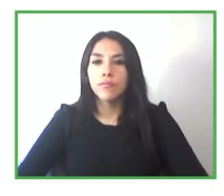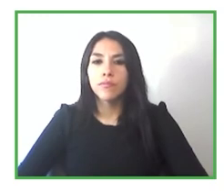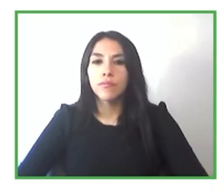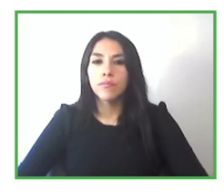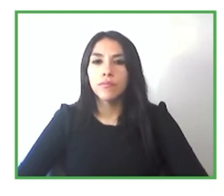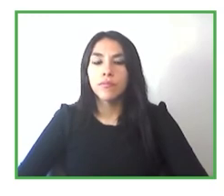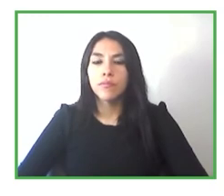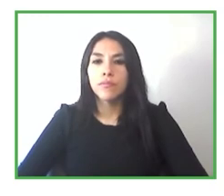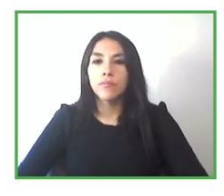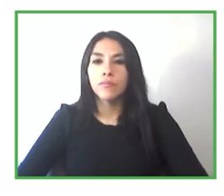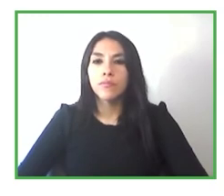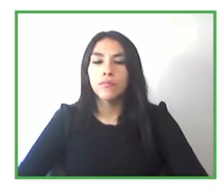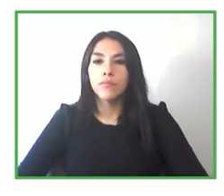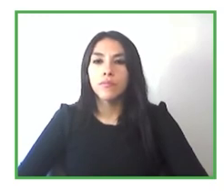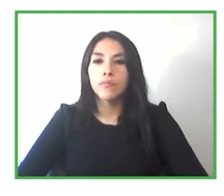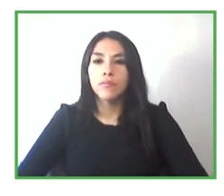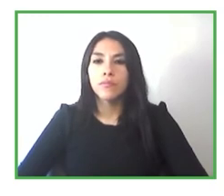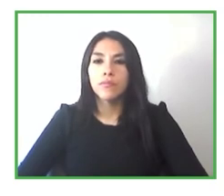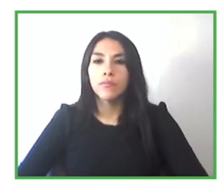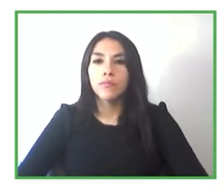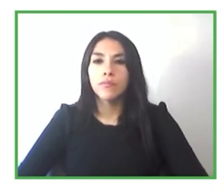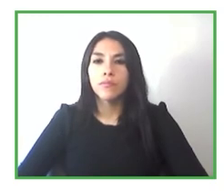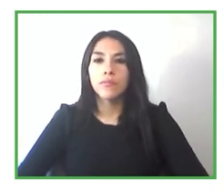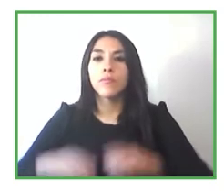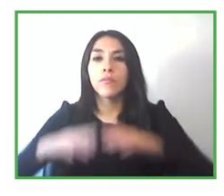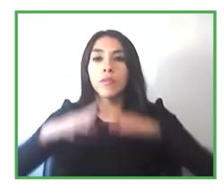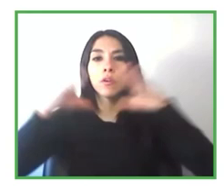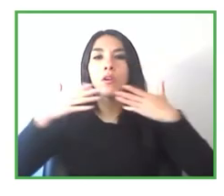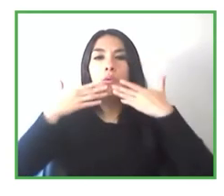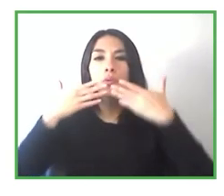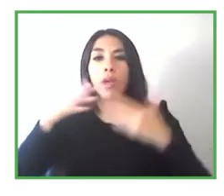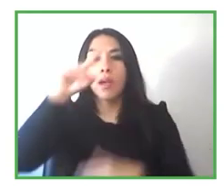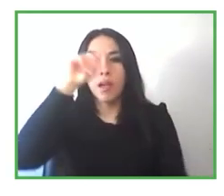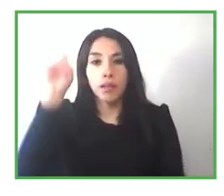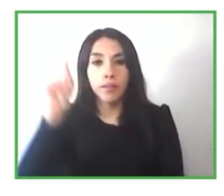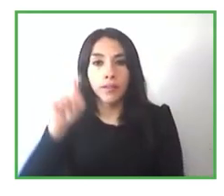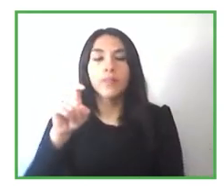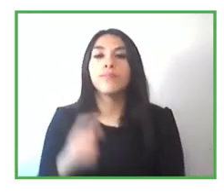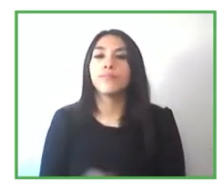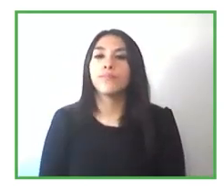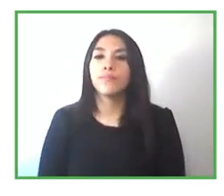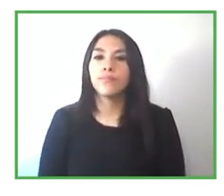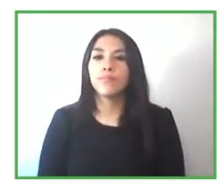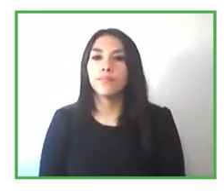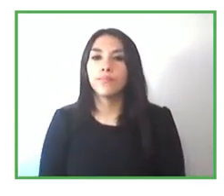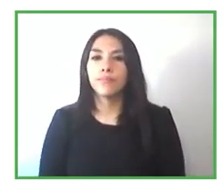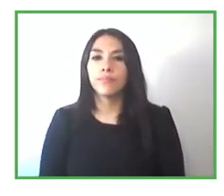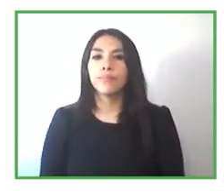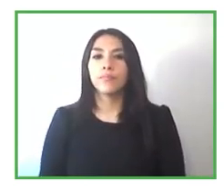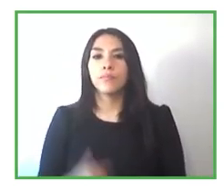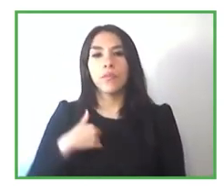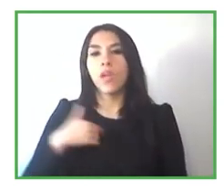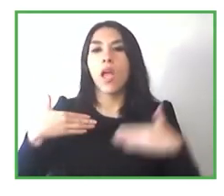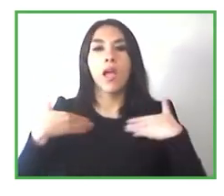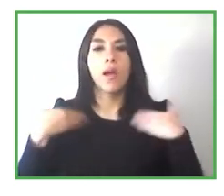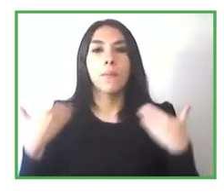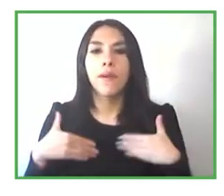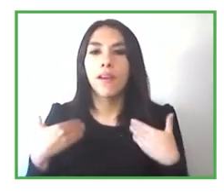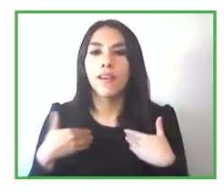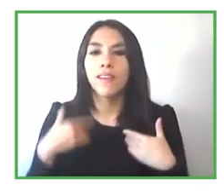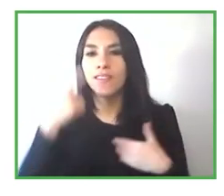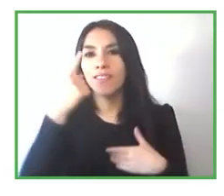Thank you for the question. Muchas gracias por la pregunta. Me alegra decir que no hemos tenido